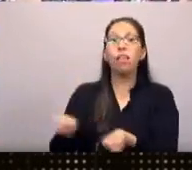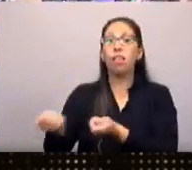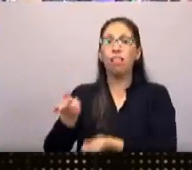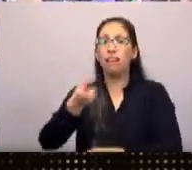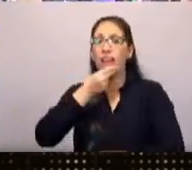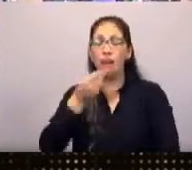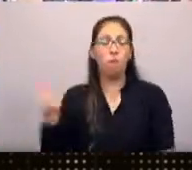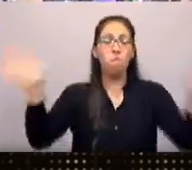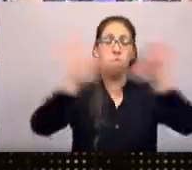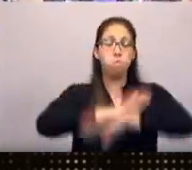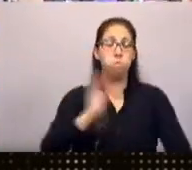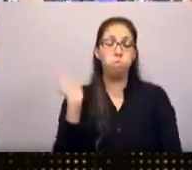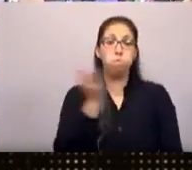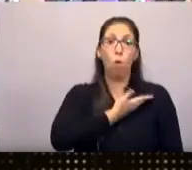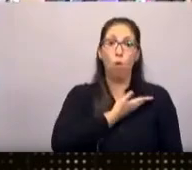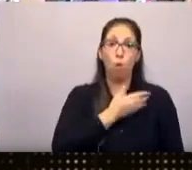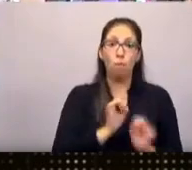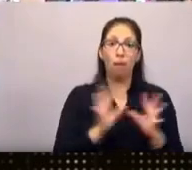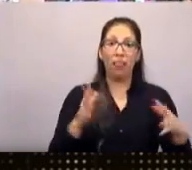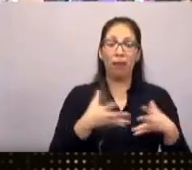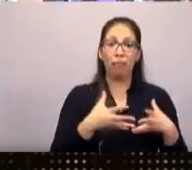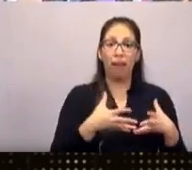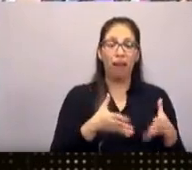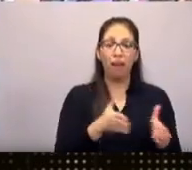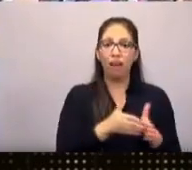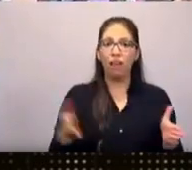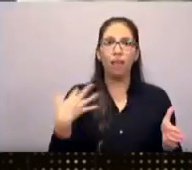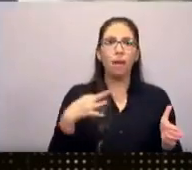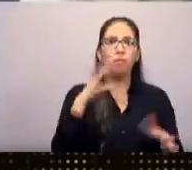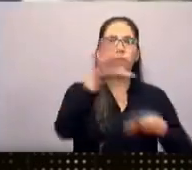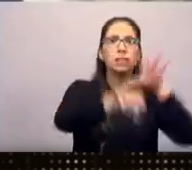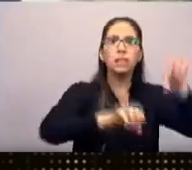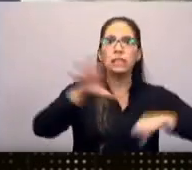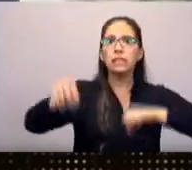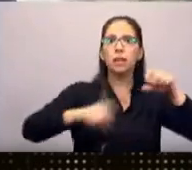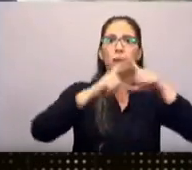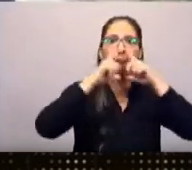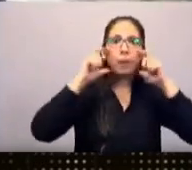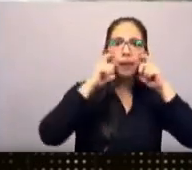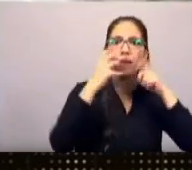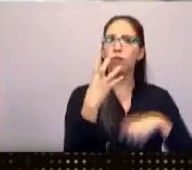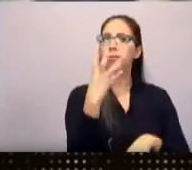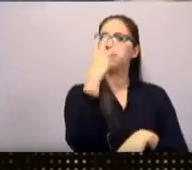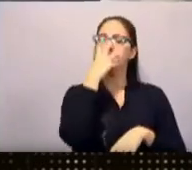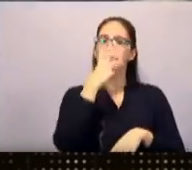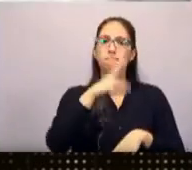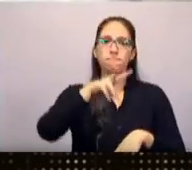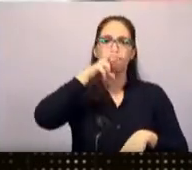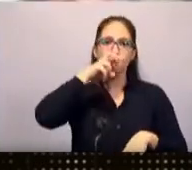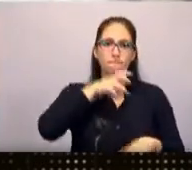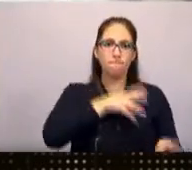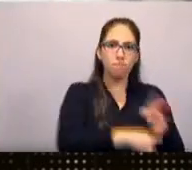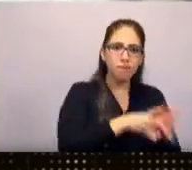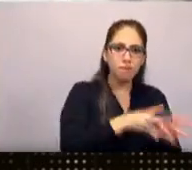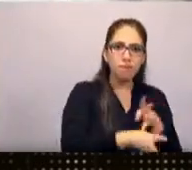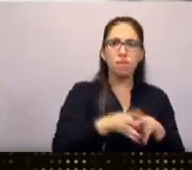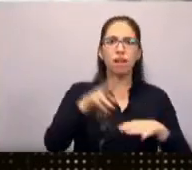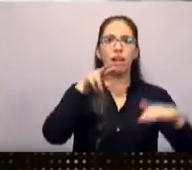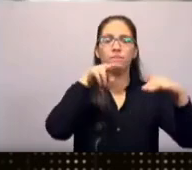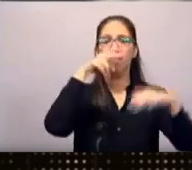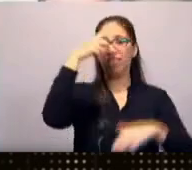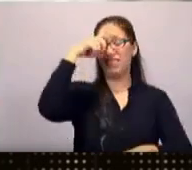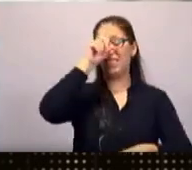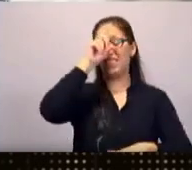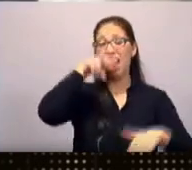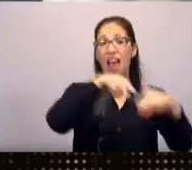viene una pandemia obviamente había que conseguir barbijos había que conseguir respiradores había que conseguir camas de terapia